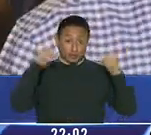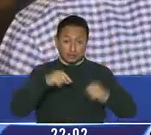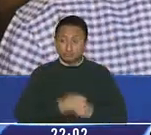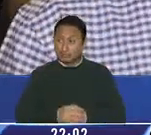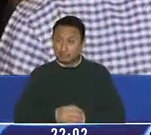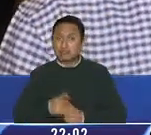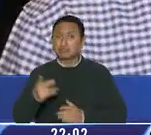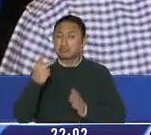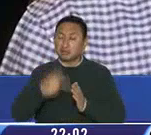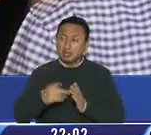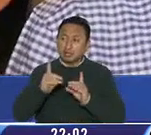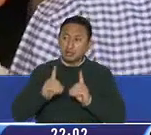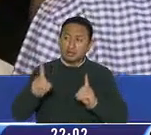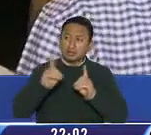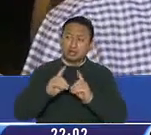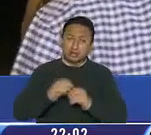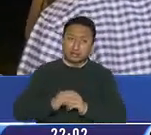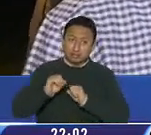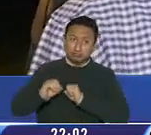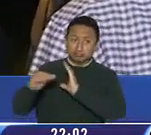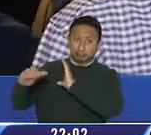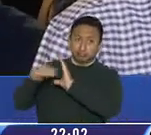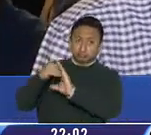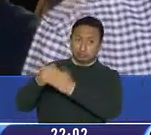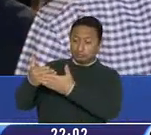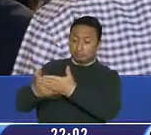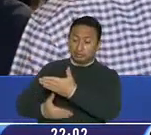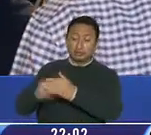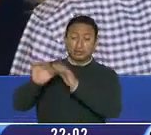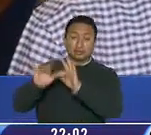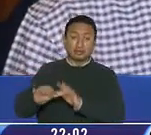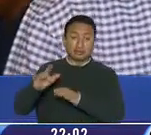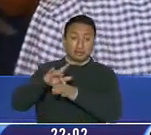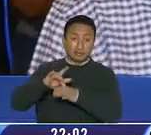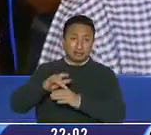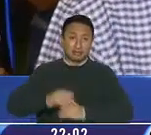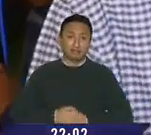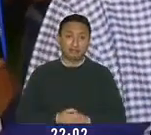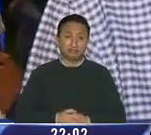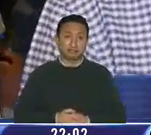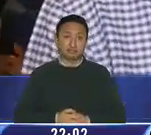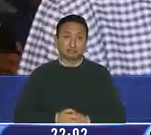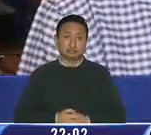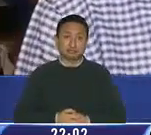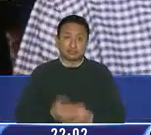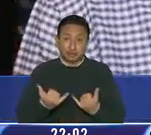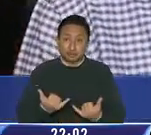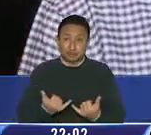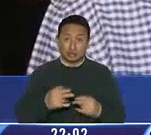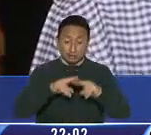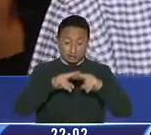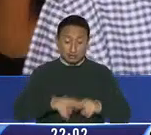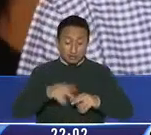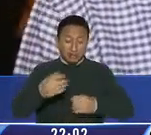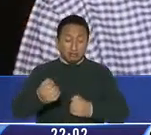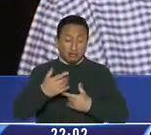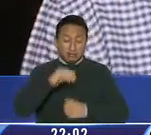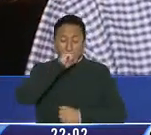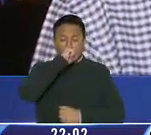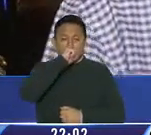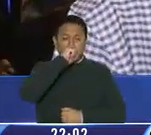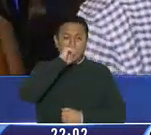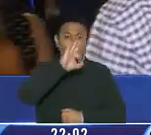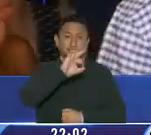los primeros reportes que le habían enviado de parte de la Secretaría de Riesgos. Ahorita estoy revisando la información y del ECO